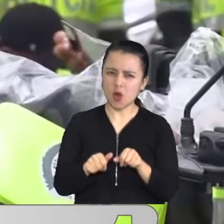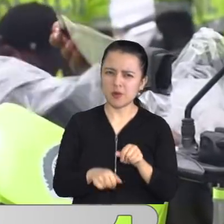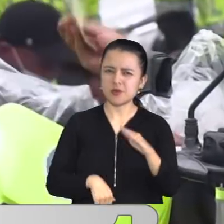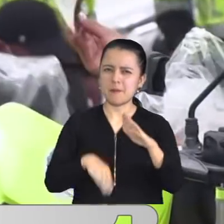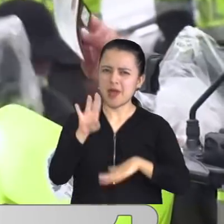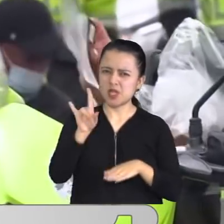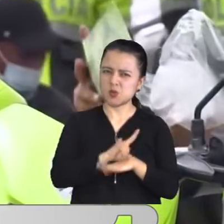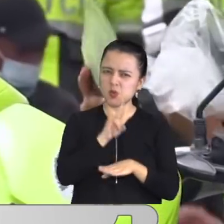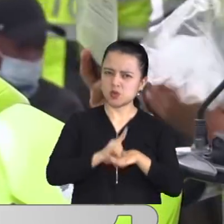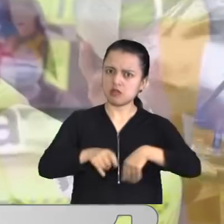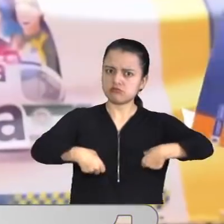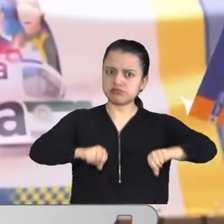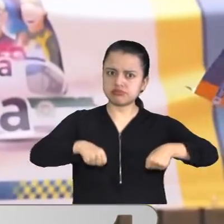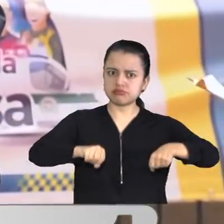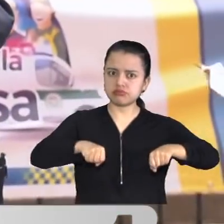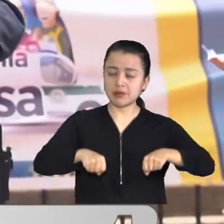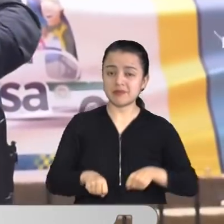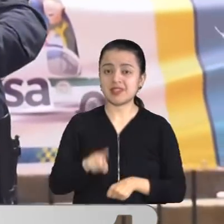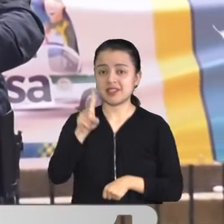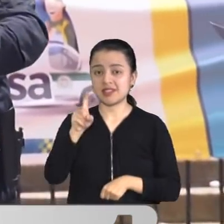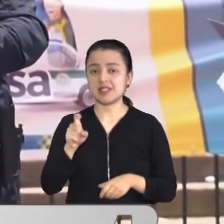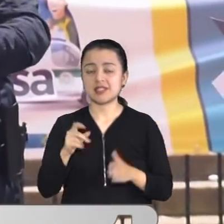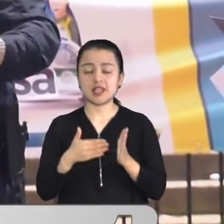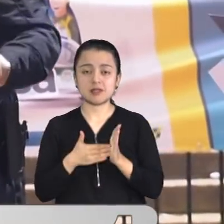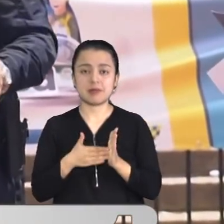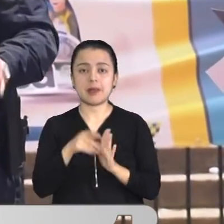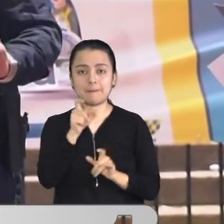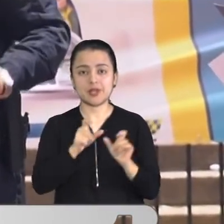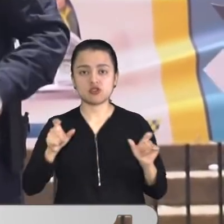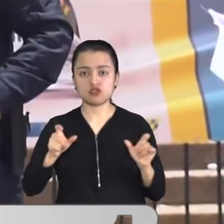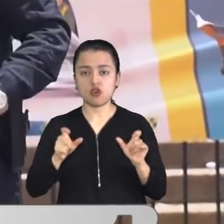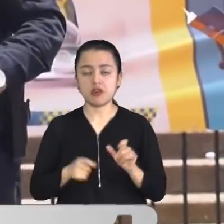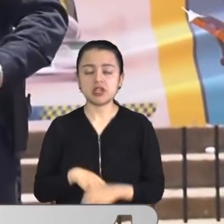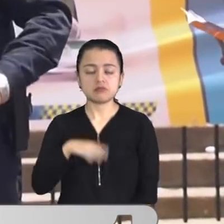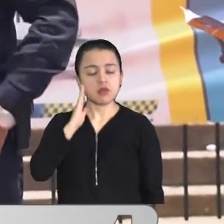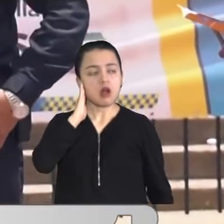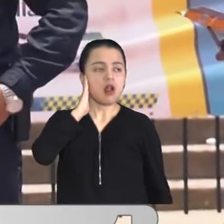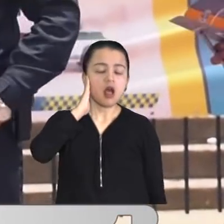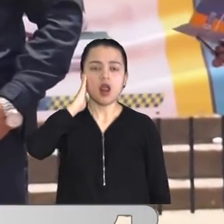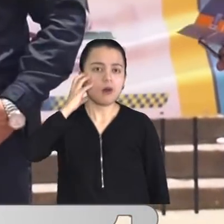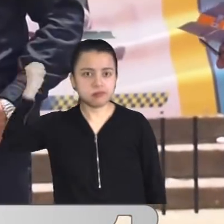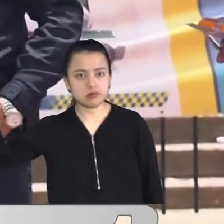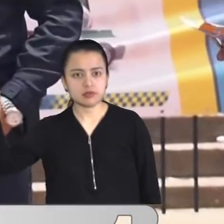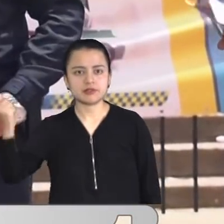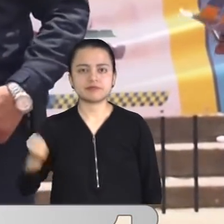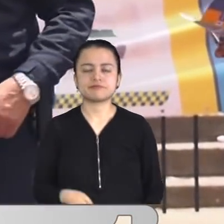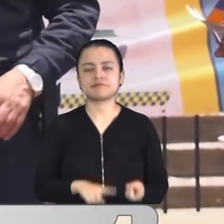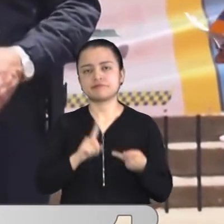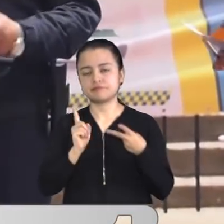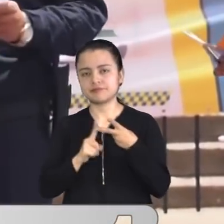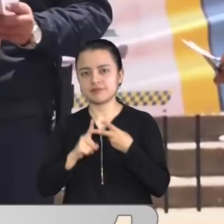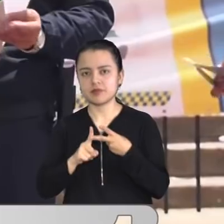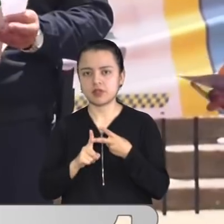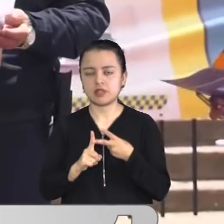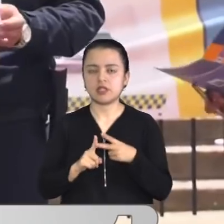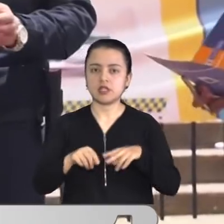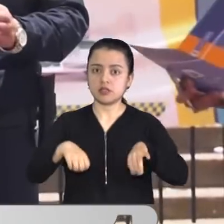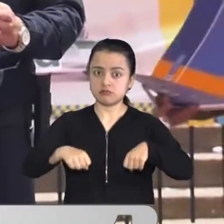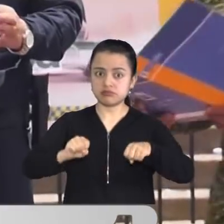están utilizando los delincuentes. Al menos 6.000 víctimas de robo de celular en los últimos dos meses, el robo de motocicletas en el último